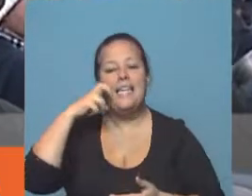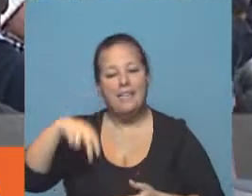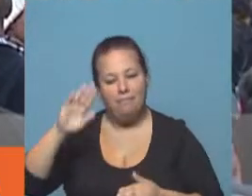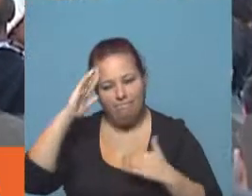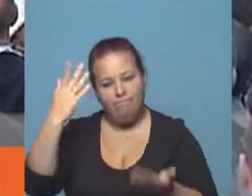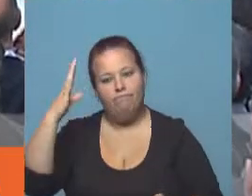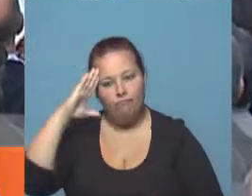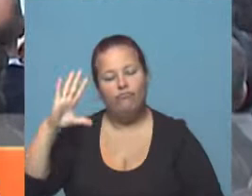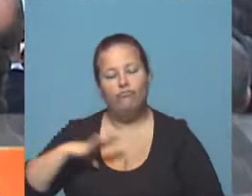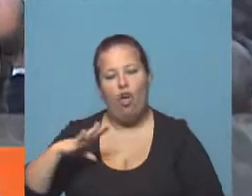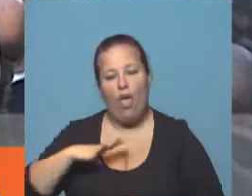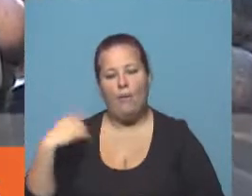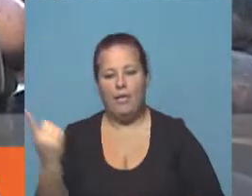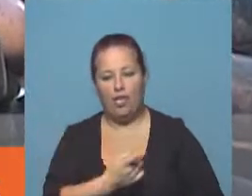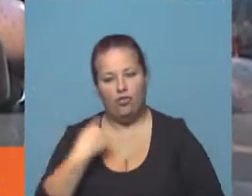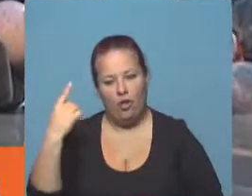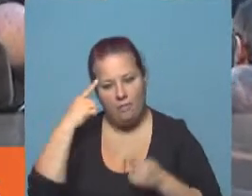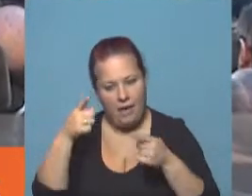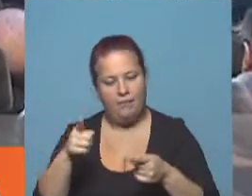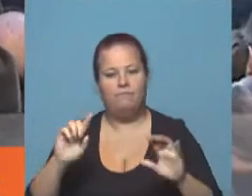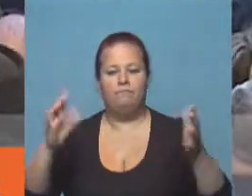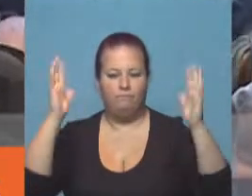está presente entre todos nosotros.